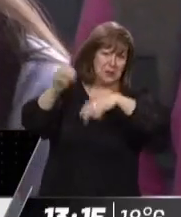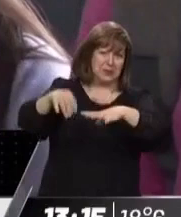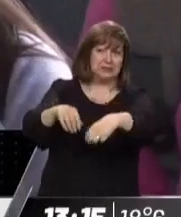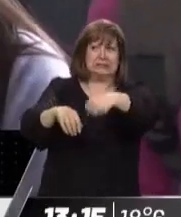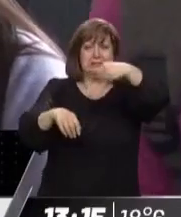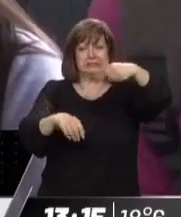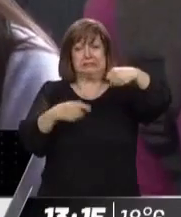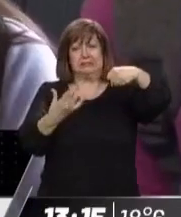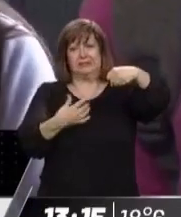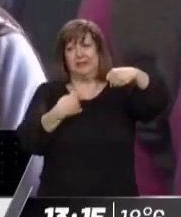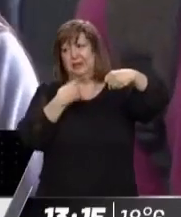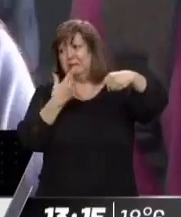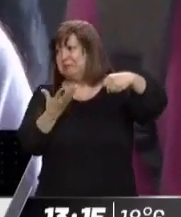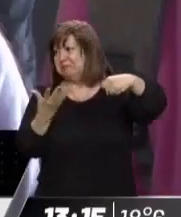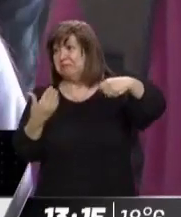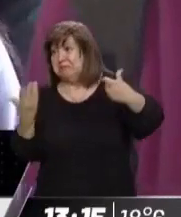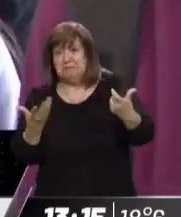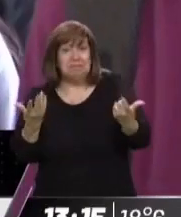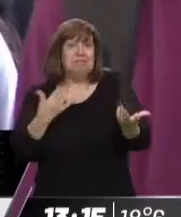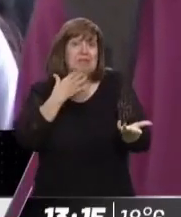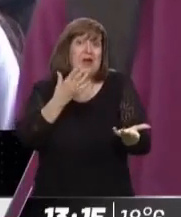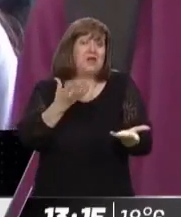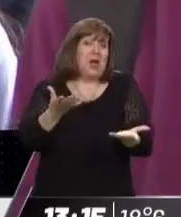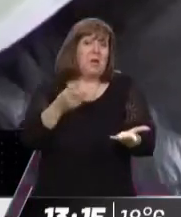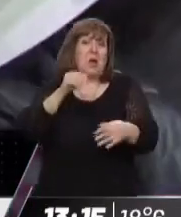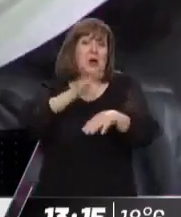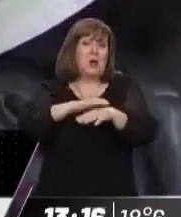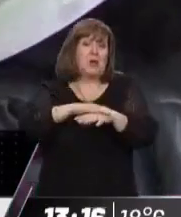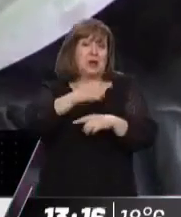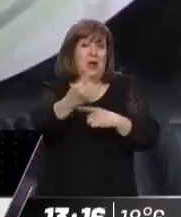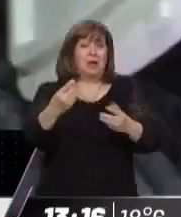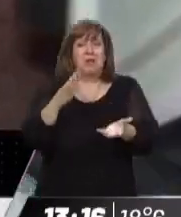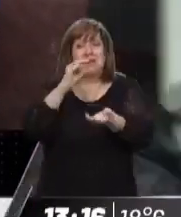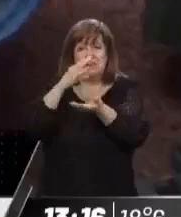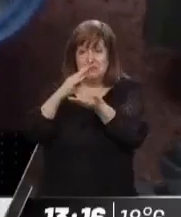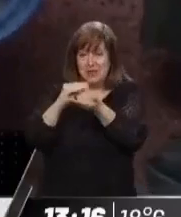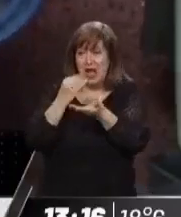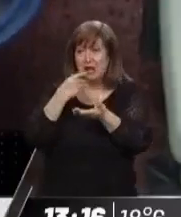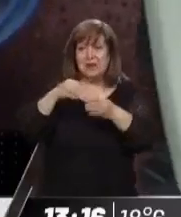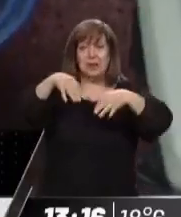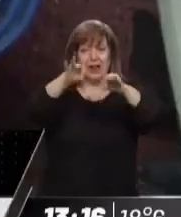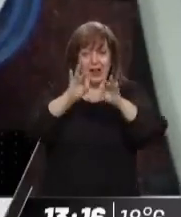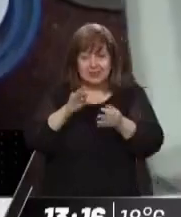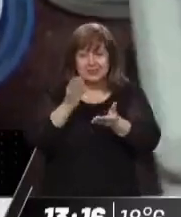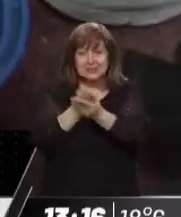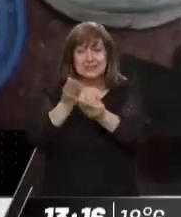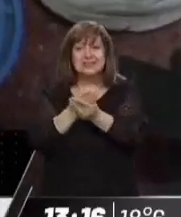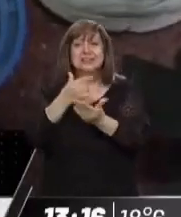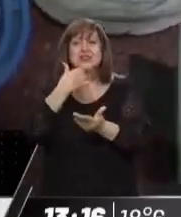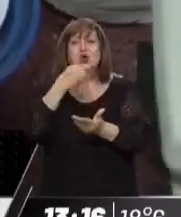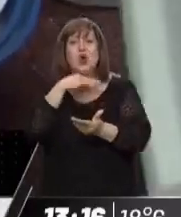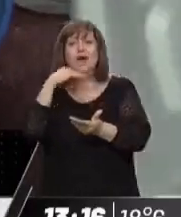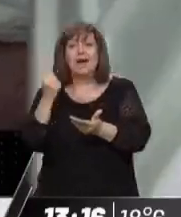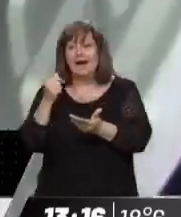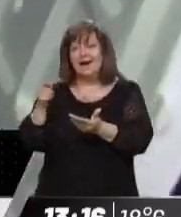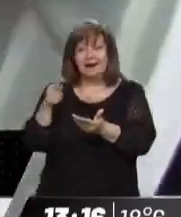Pero más o menos tenemos pensado todas hacer algo y repartirnos las tareas. Hamburguesas, milanesas, de soja porque tenemos una